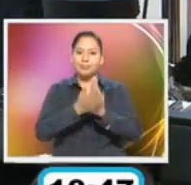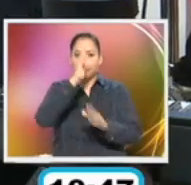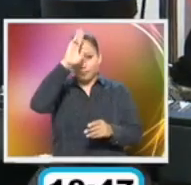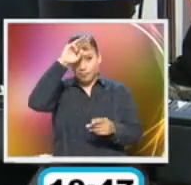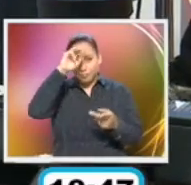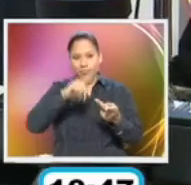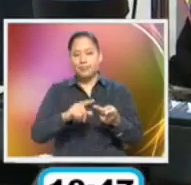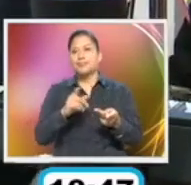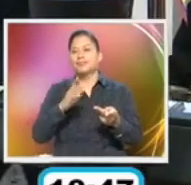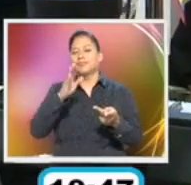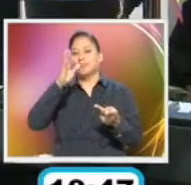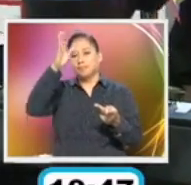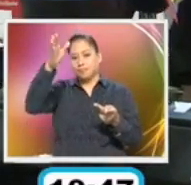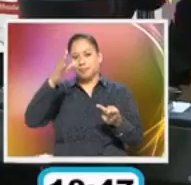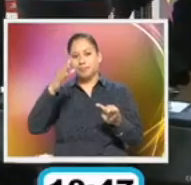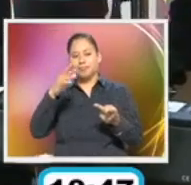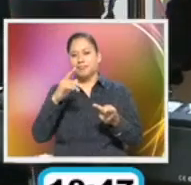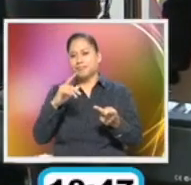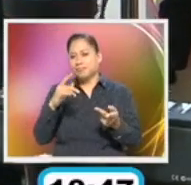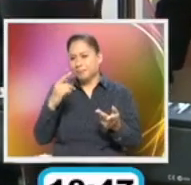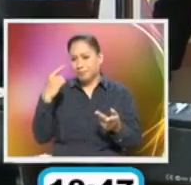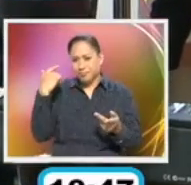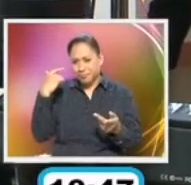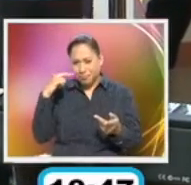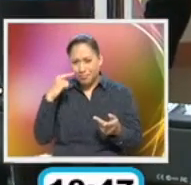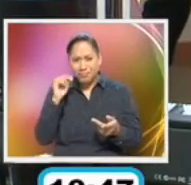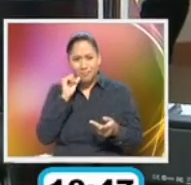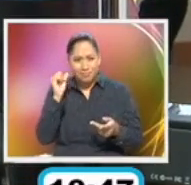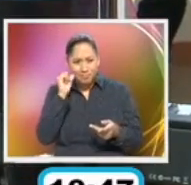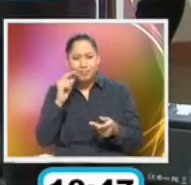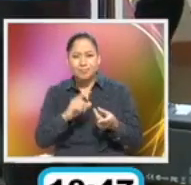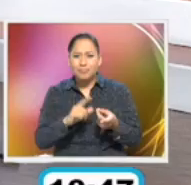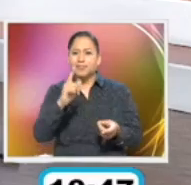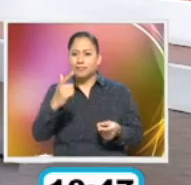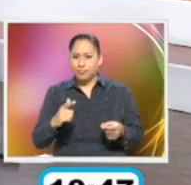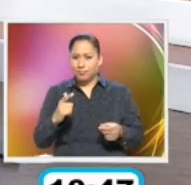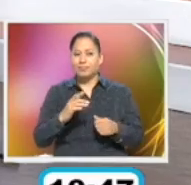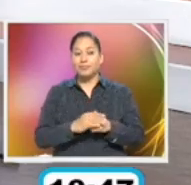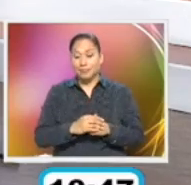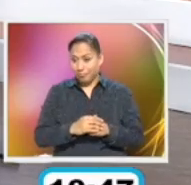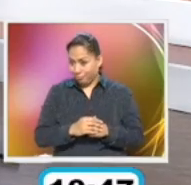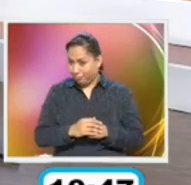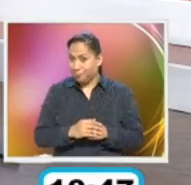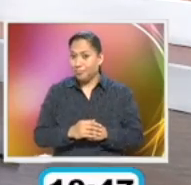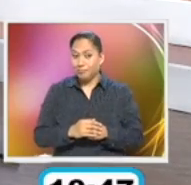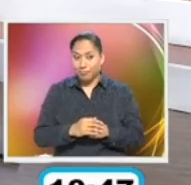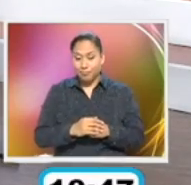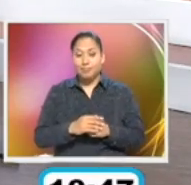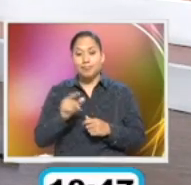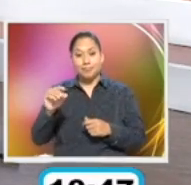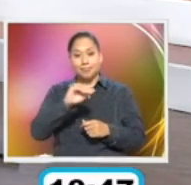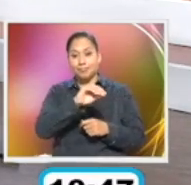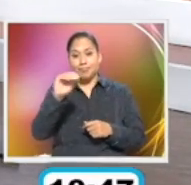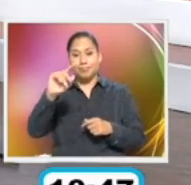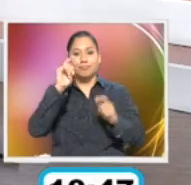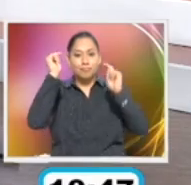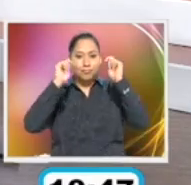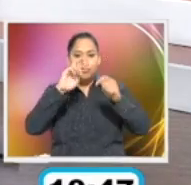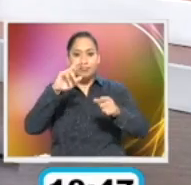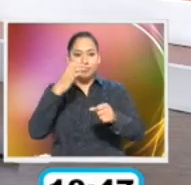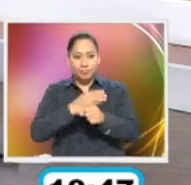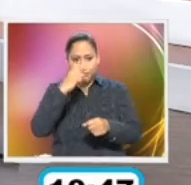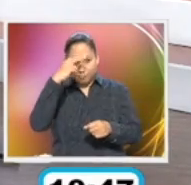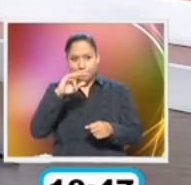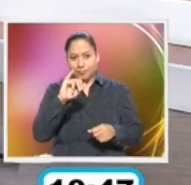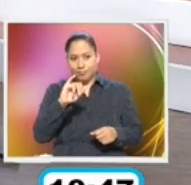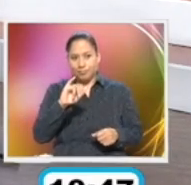Monterrey, vamos para Aguablanca, muchachos. ¿Dónde fue que tocamos ayer? En de Guanajuato. Ah, nada más. Sí, O sea, le he estamos estado más- haciendo un tour por la República. Sí, pues